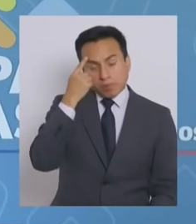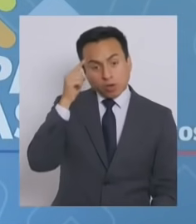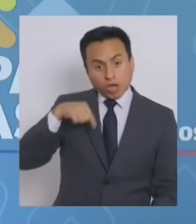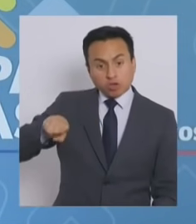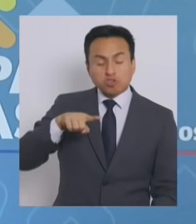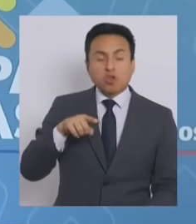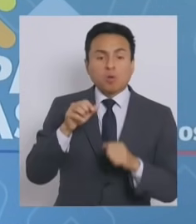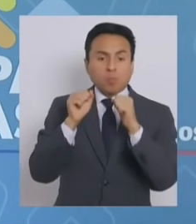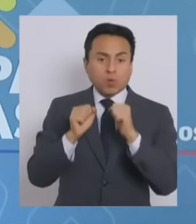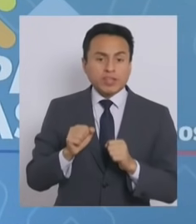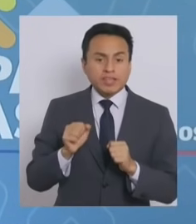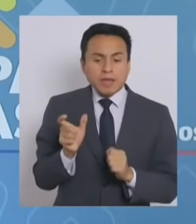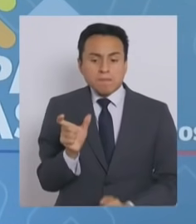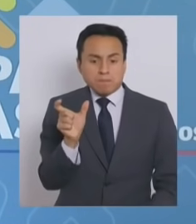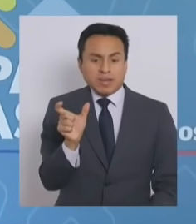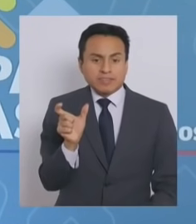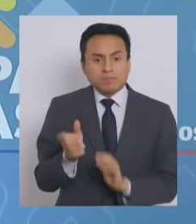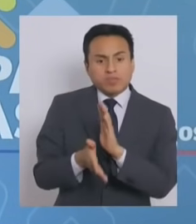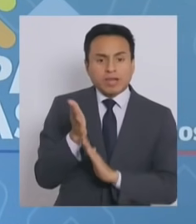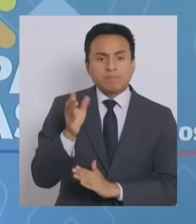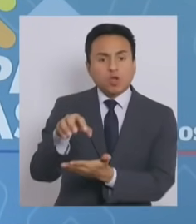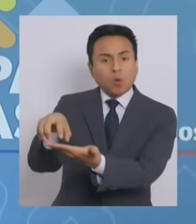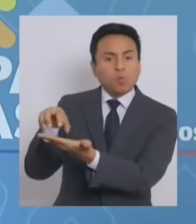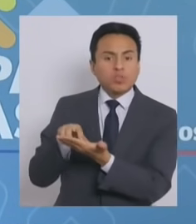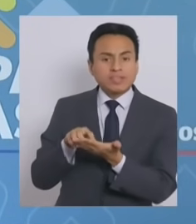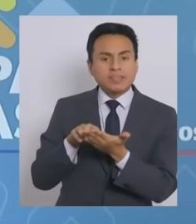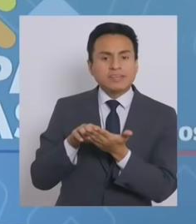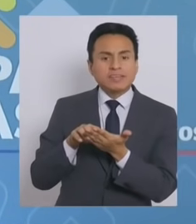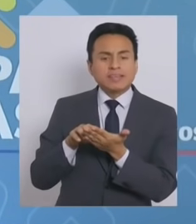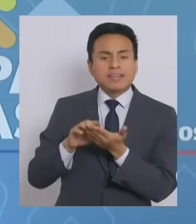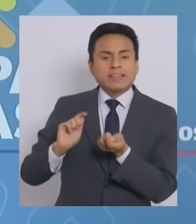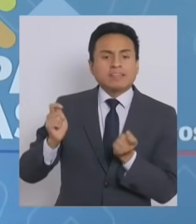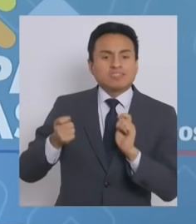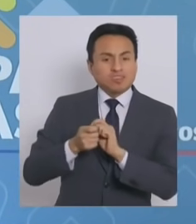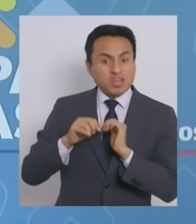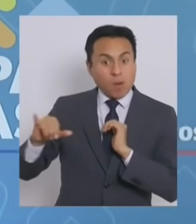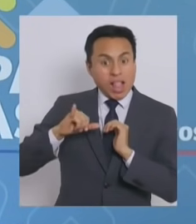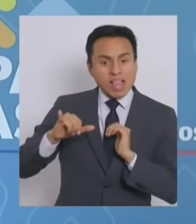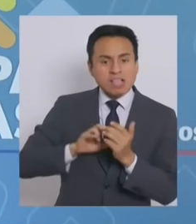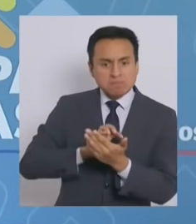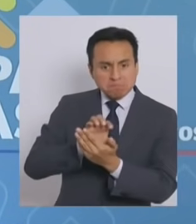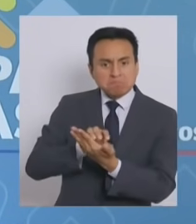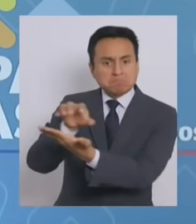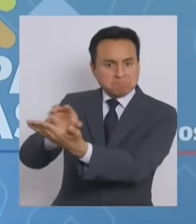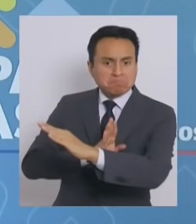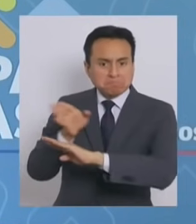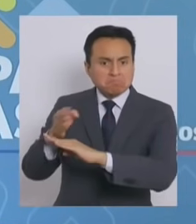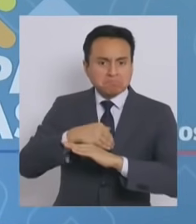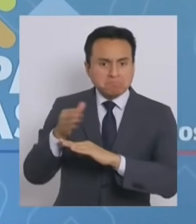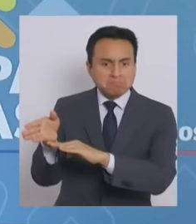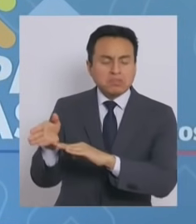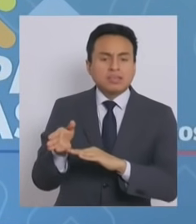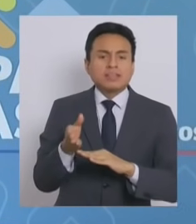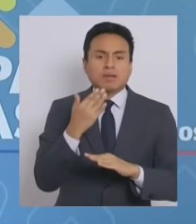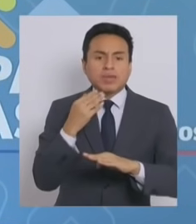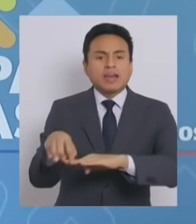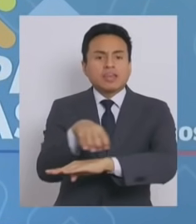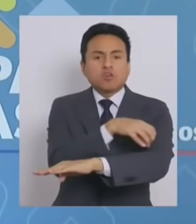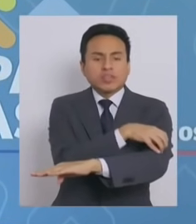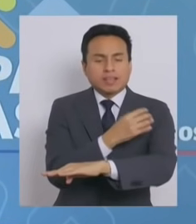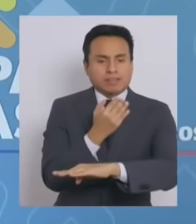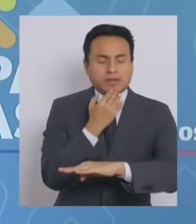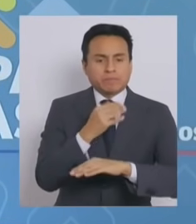disponer de su base para ir a comunas entras en transición y para el traslado inter-regional